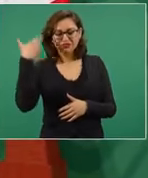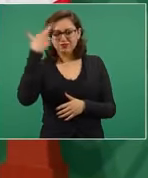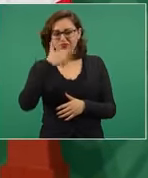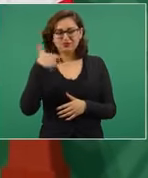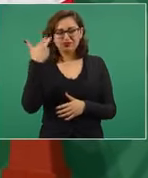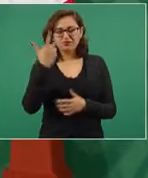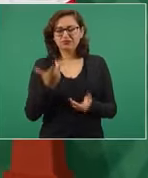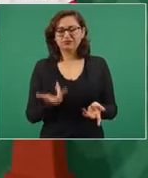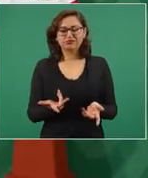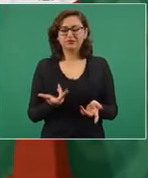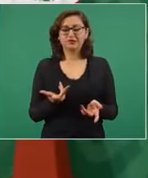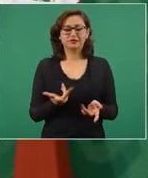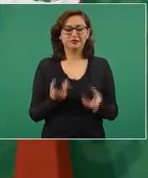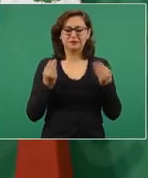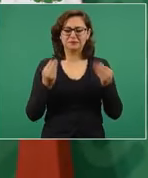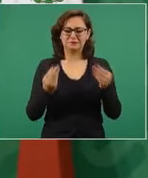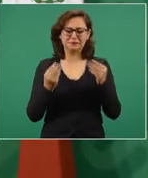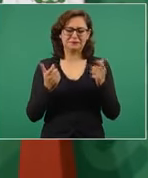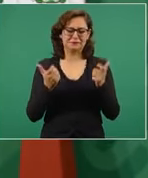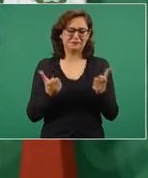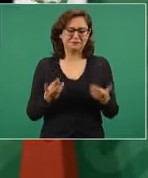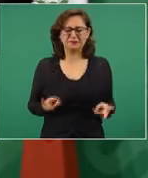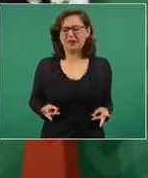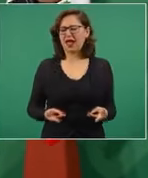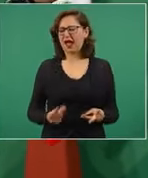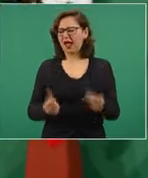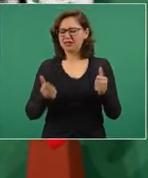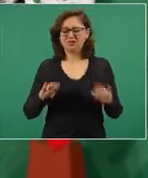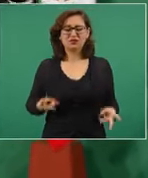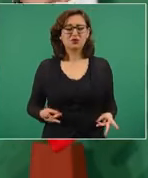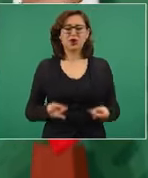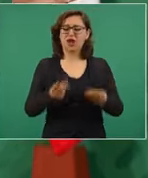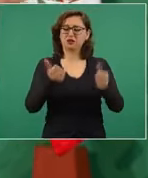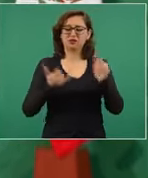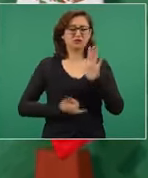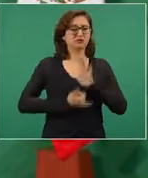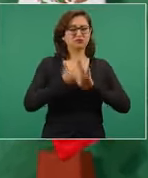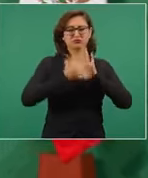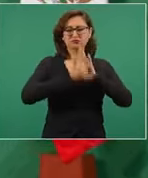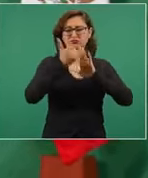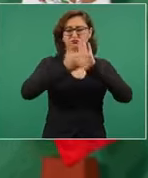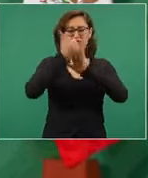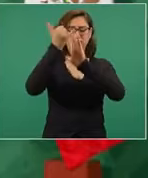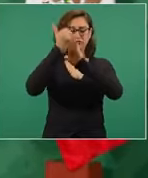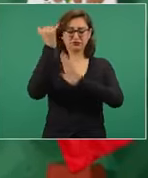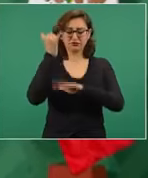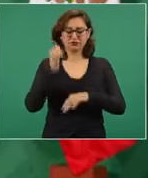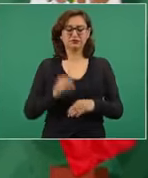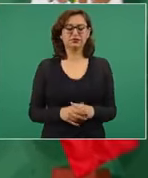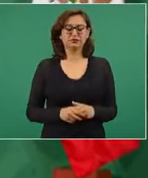Gastaron muchísimo dinero en la construcción de los edificios, de las